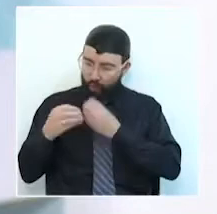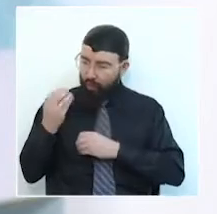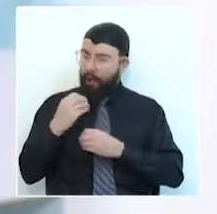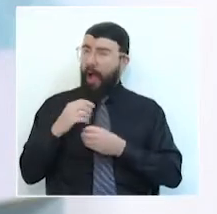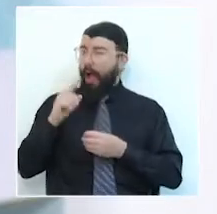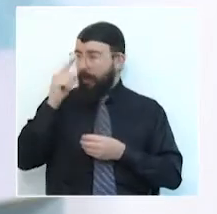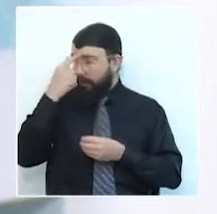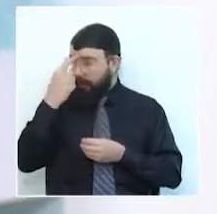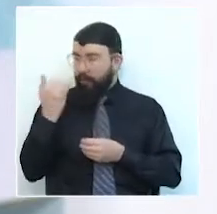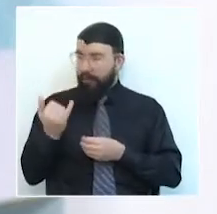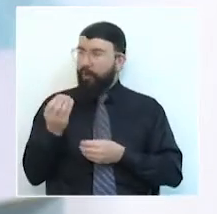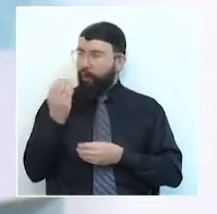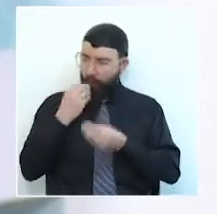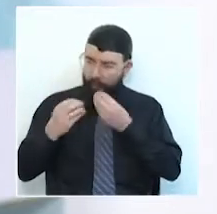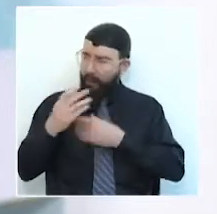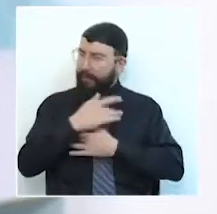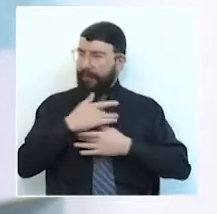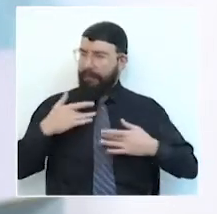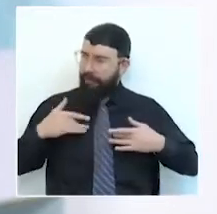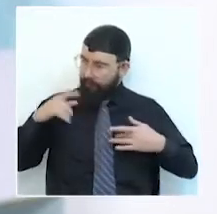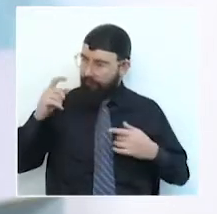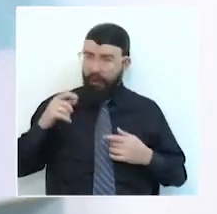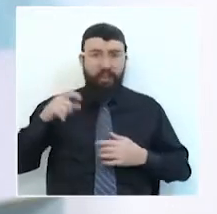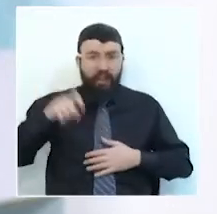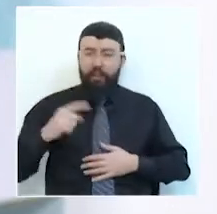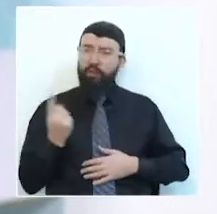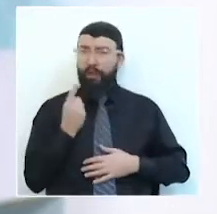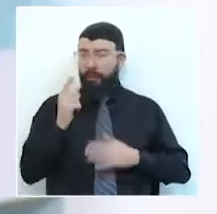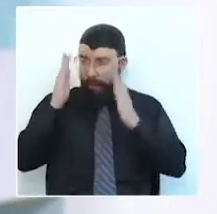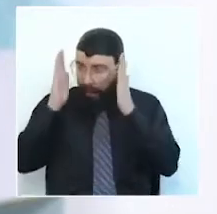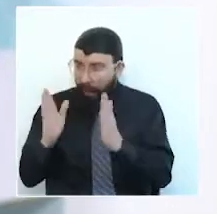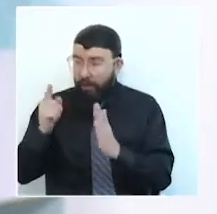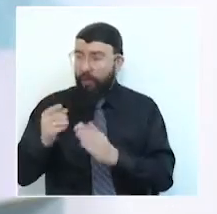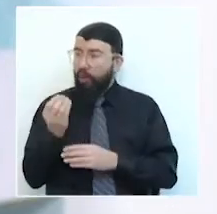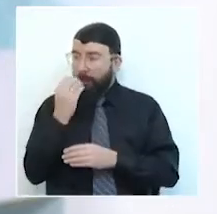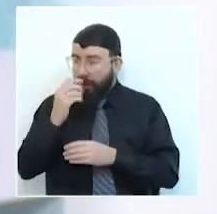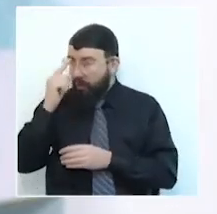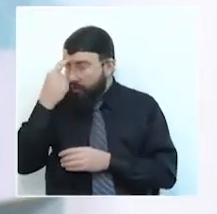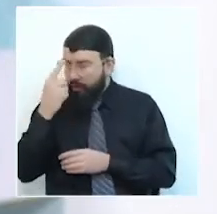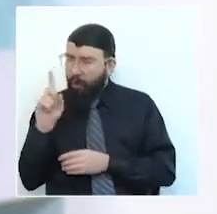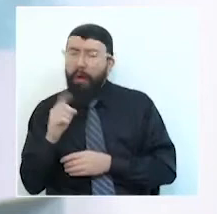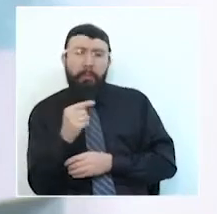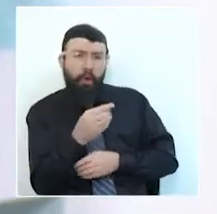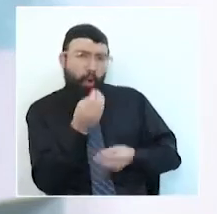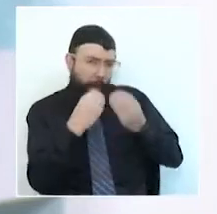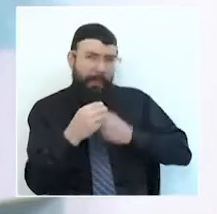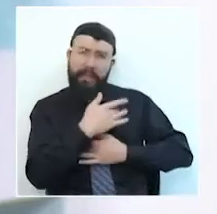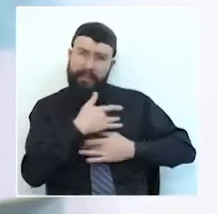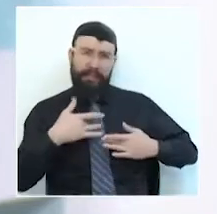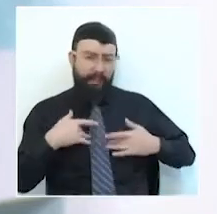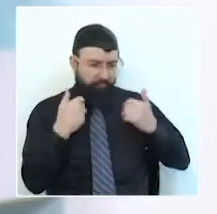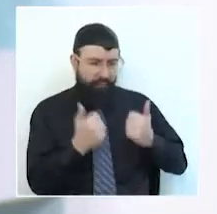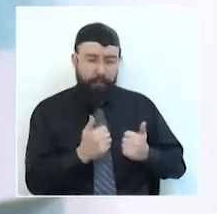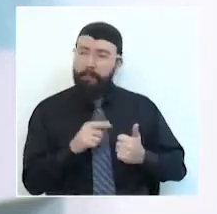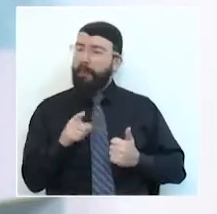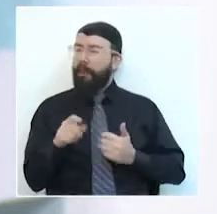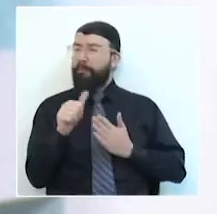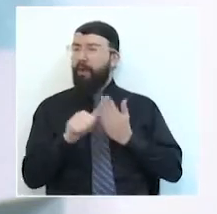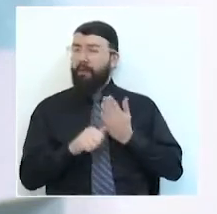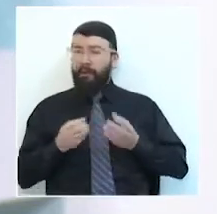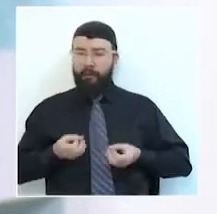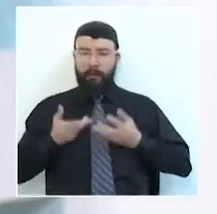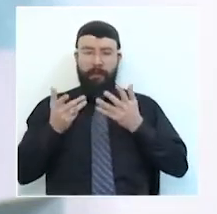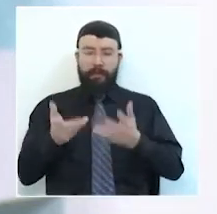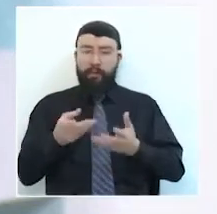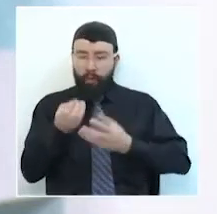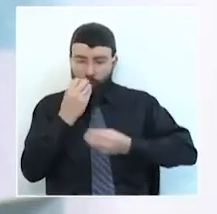ayurveda de comida sana no tiene por qué ser solo ayurveda entonces integran dentro de un programa todo claro